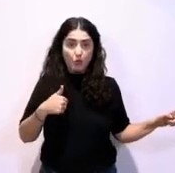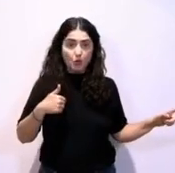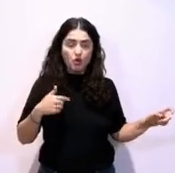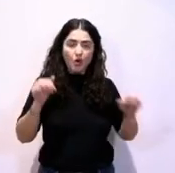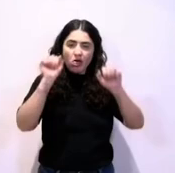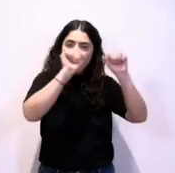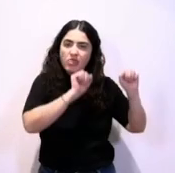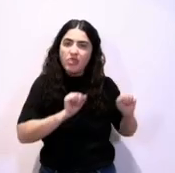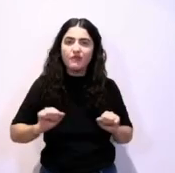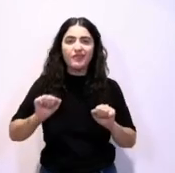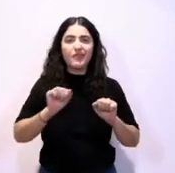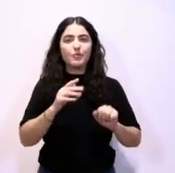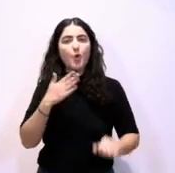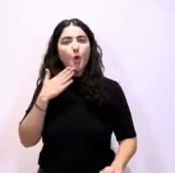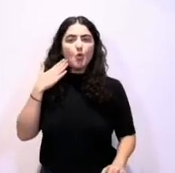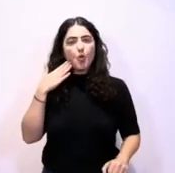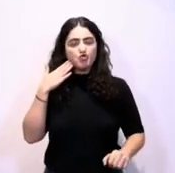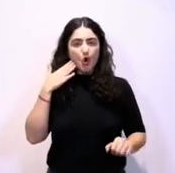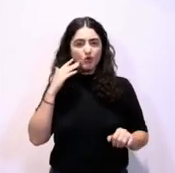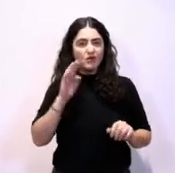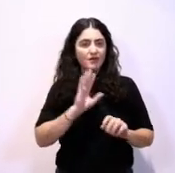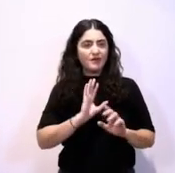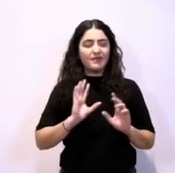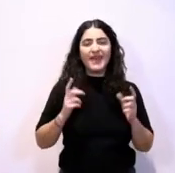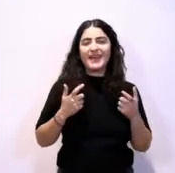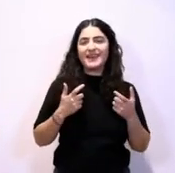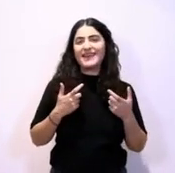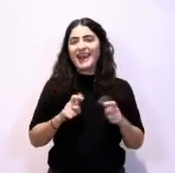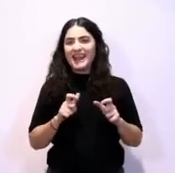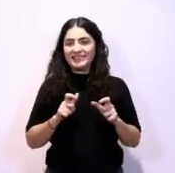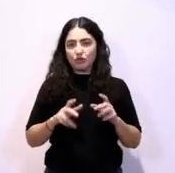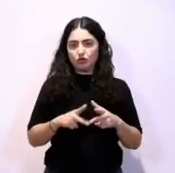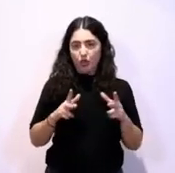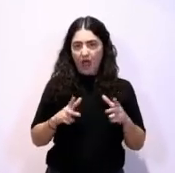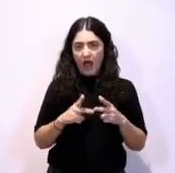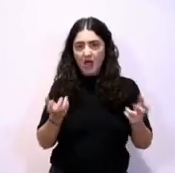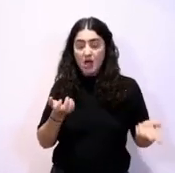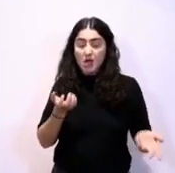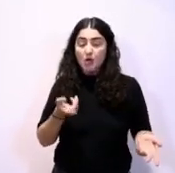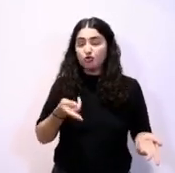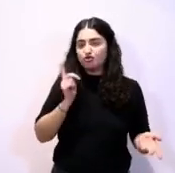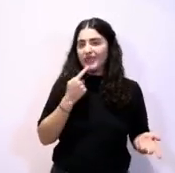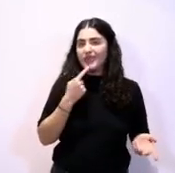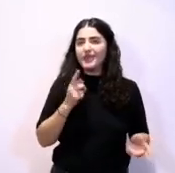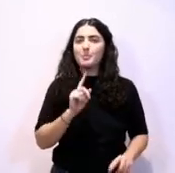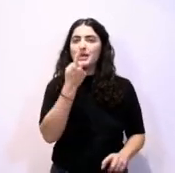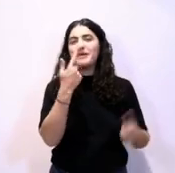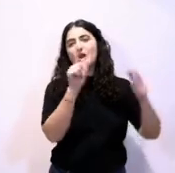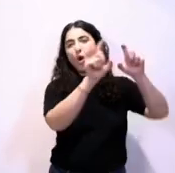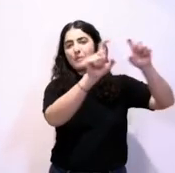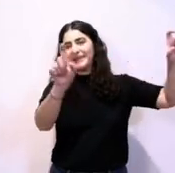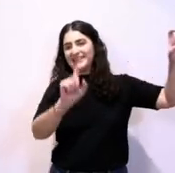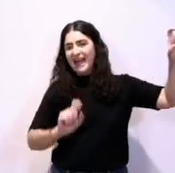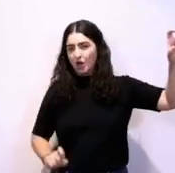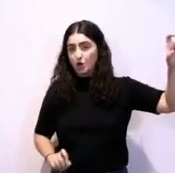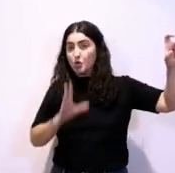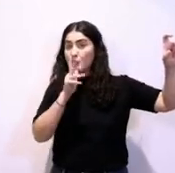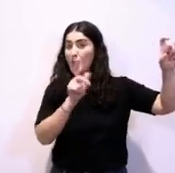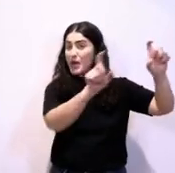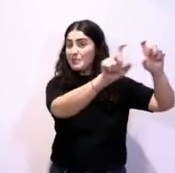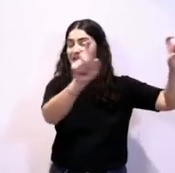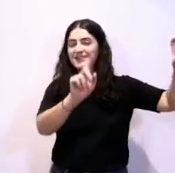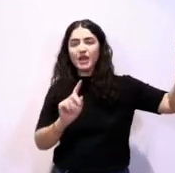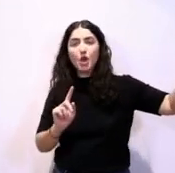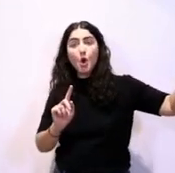ocasiones, el orgullo de clase. Porque dice usted, no, nosotros primero vamos a los empresarios porque son los que primero